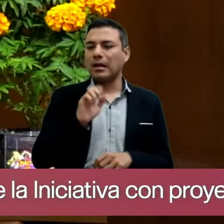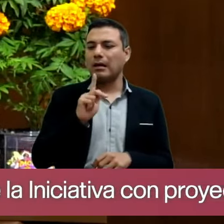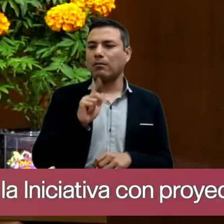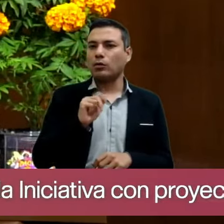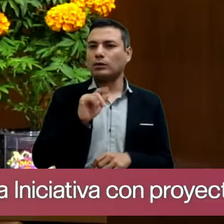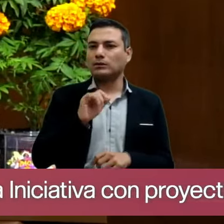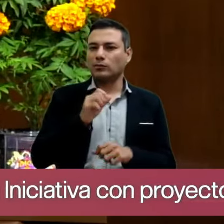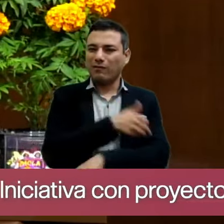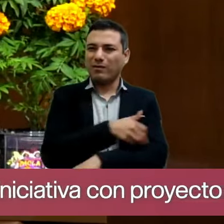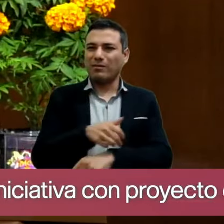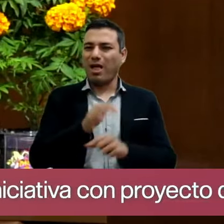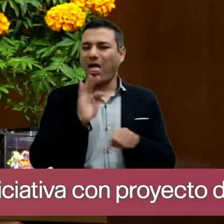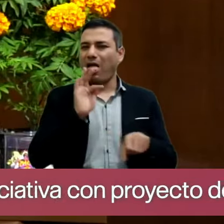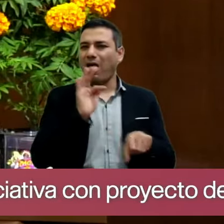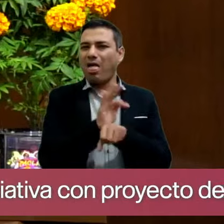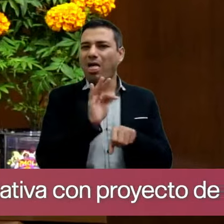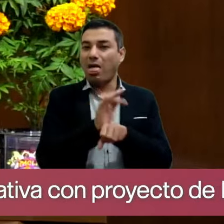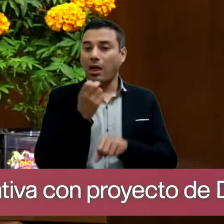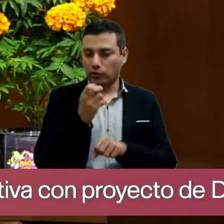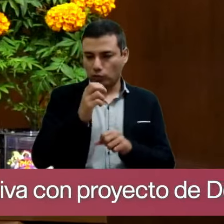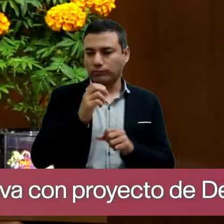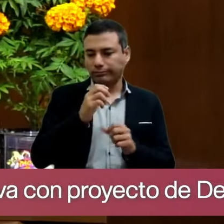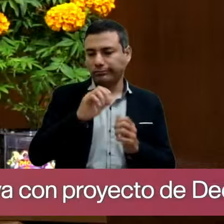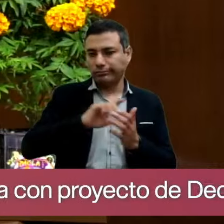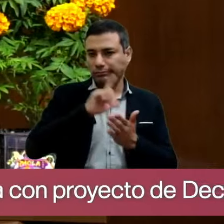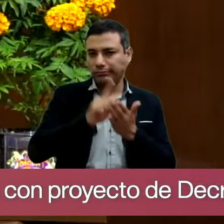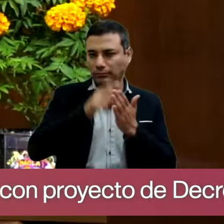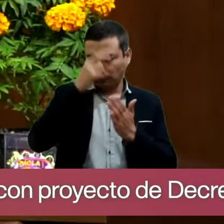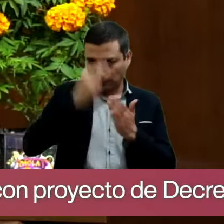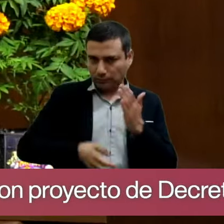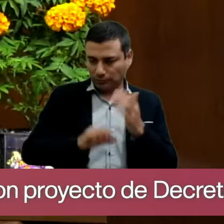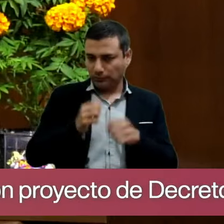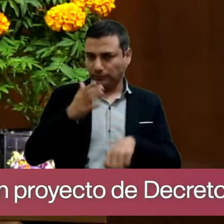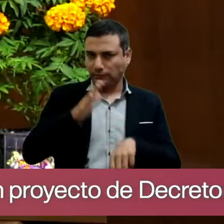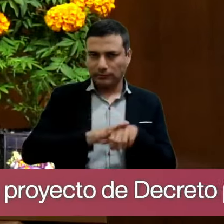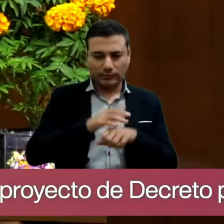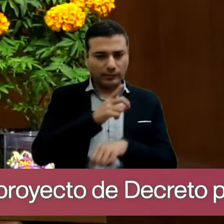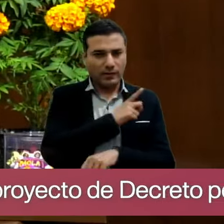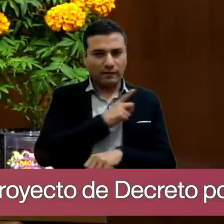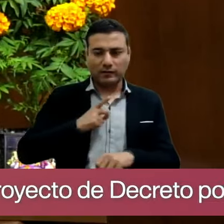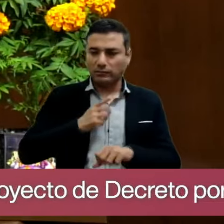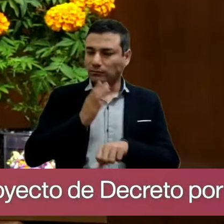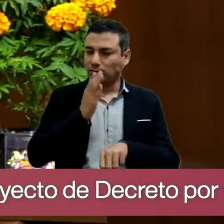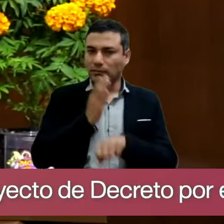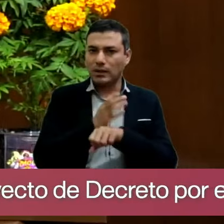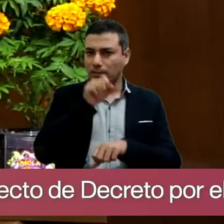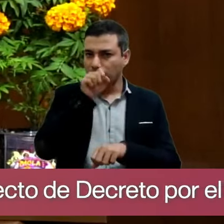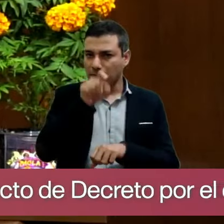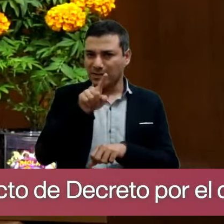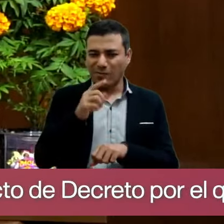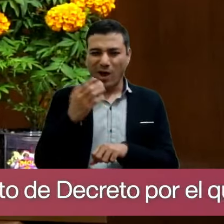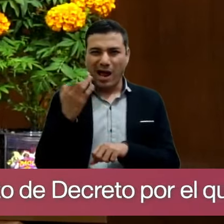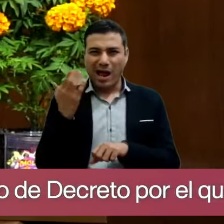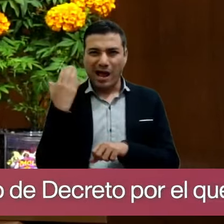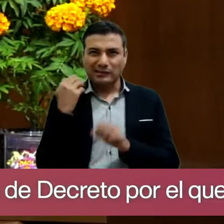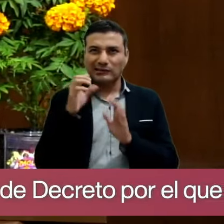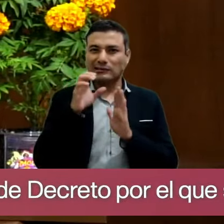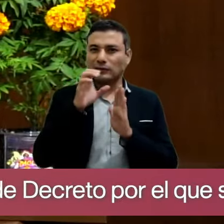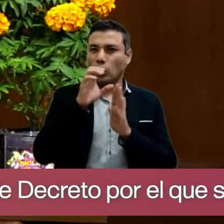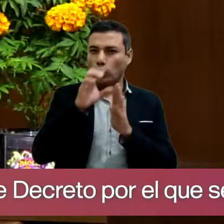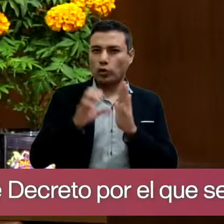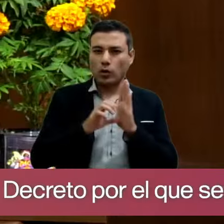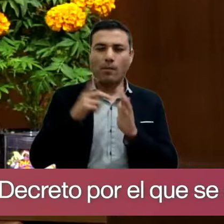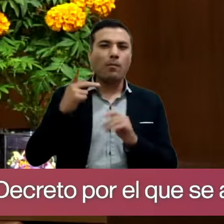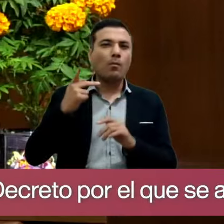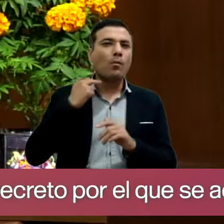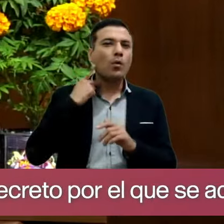como una falta administrativa, de manera armonizada con las recientes reformas a la Constitución Política de los